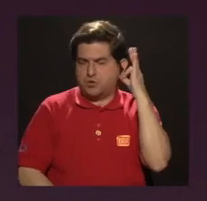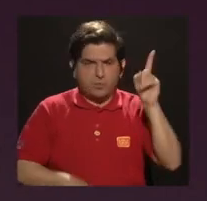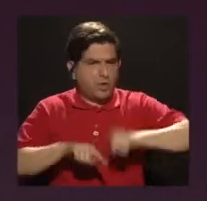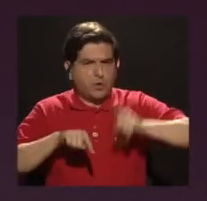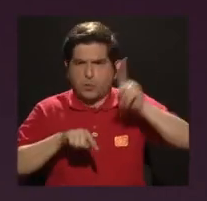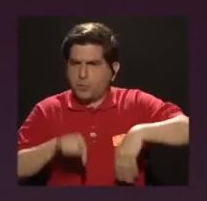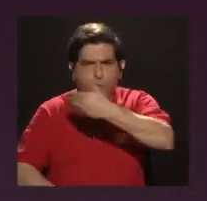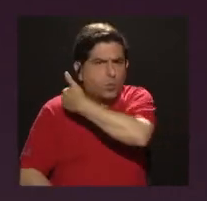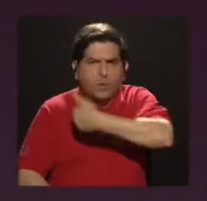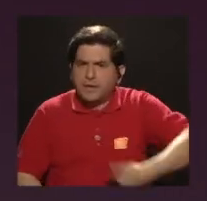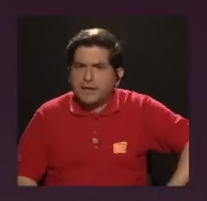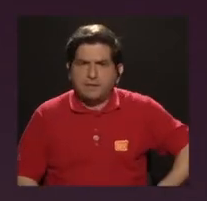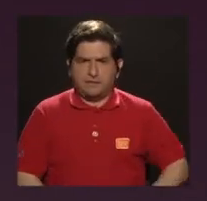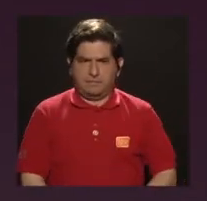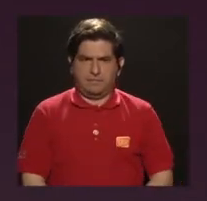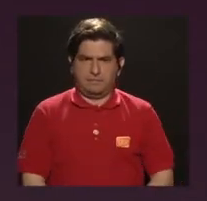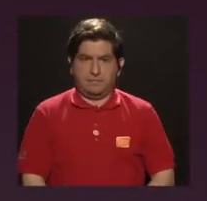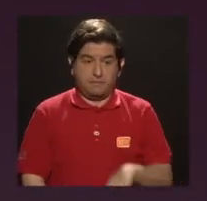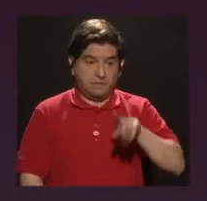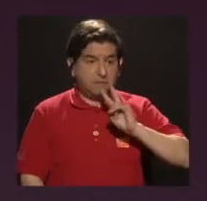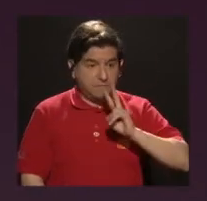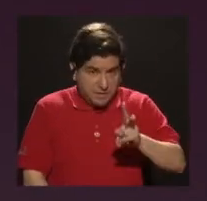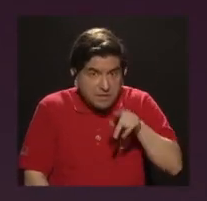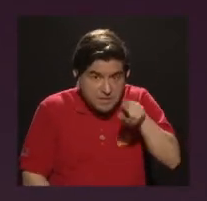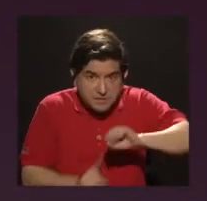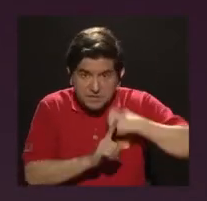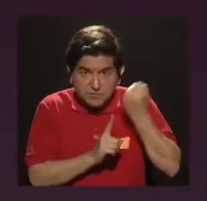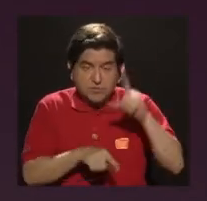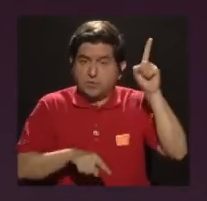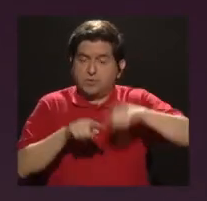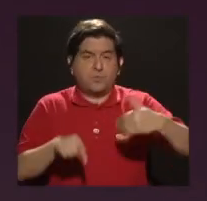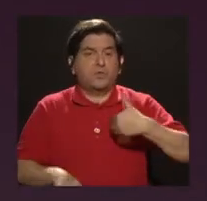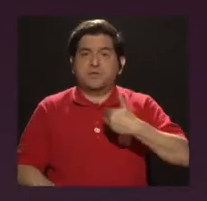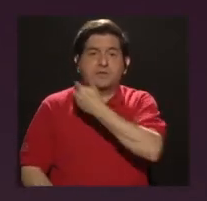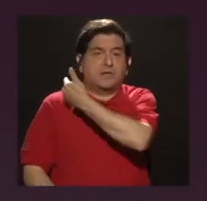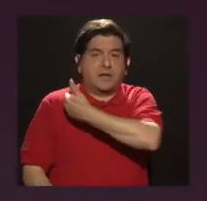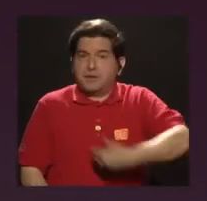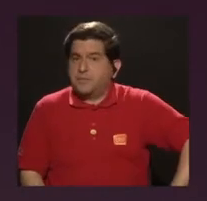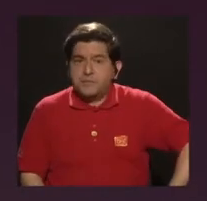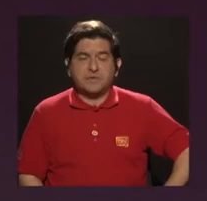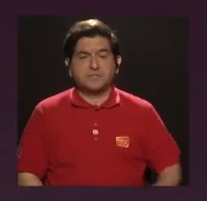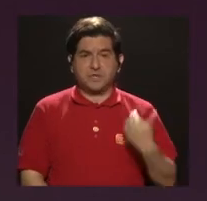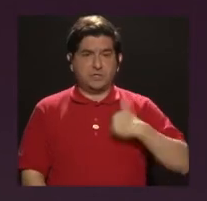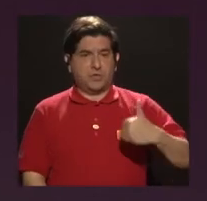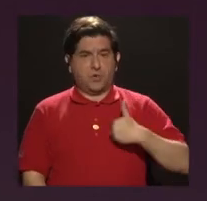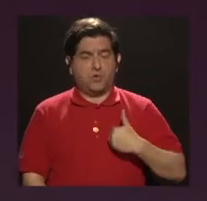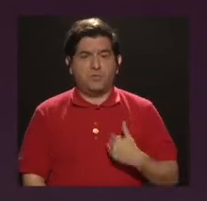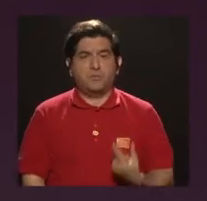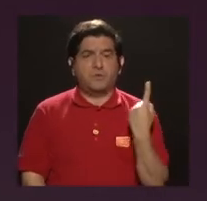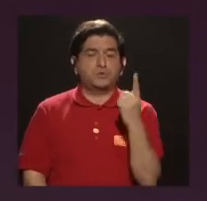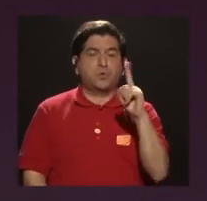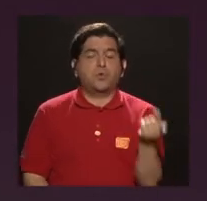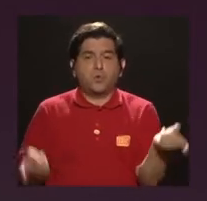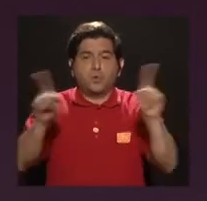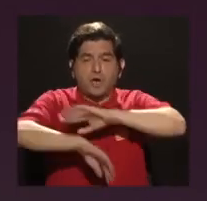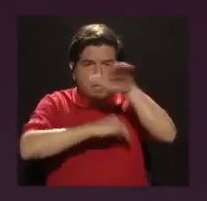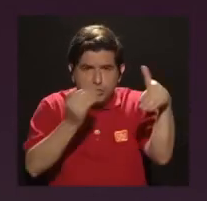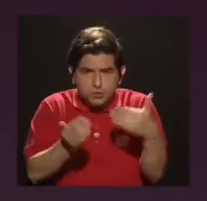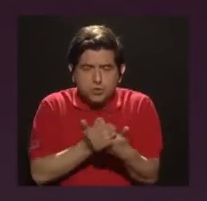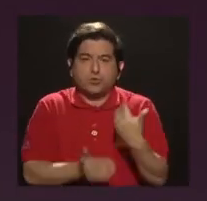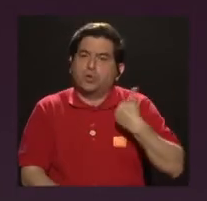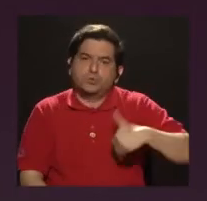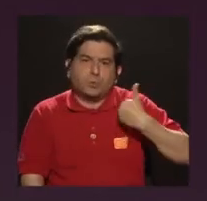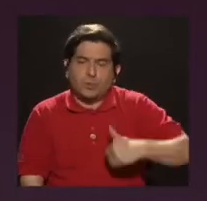presidenta porque si eso fuera así no podríamos tener presidente porque exceptuando en el caso en con savica todos han sido